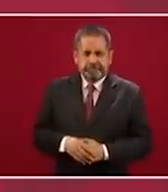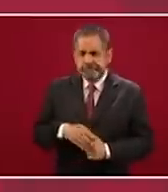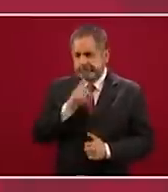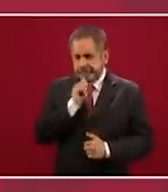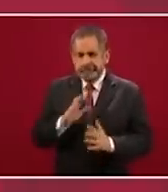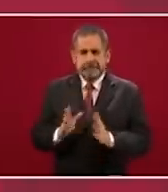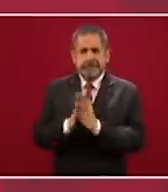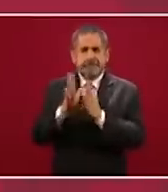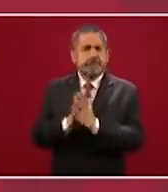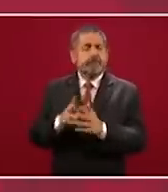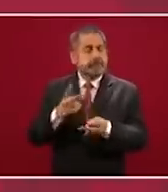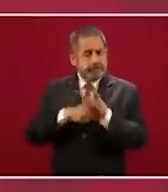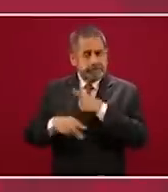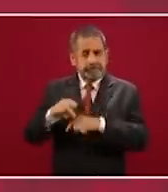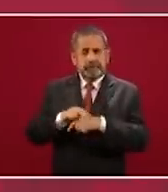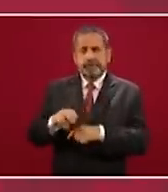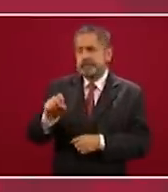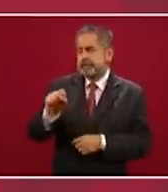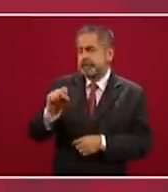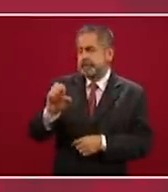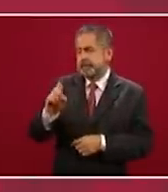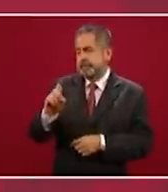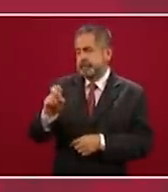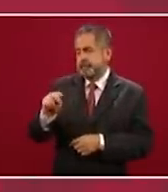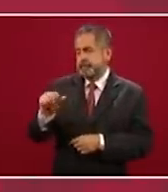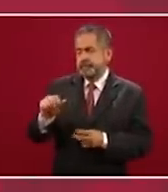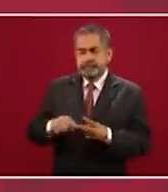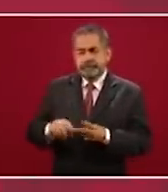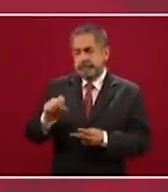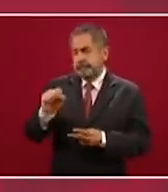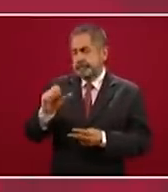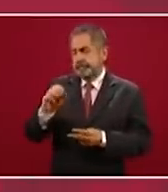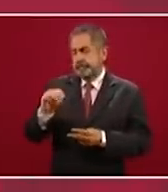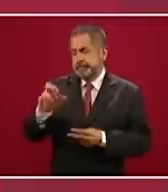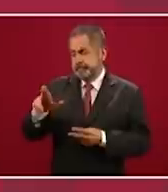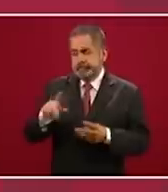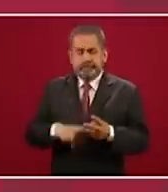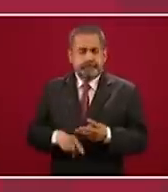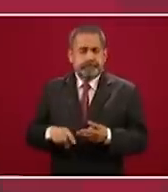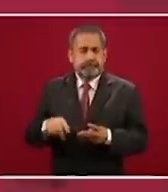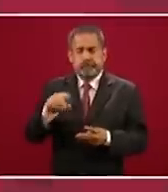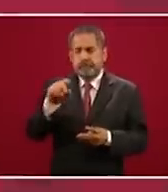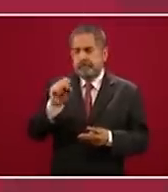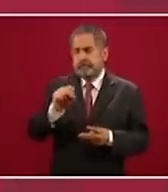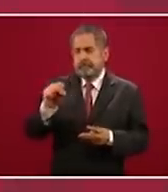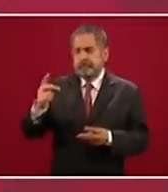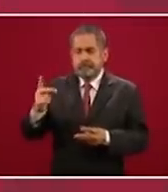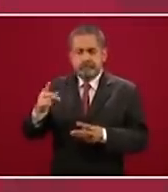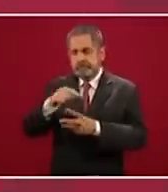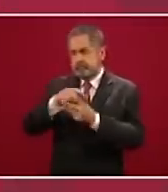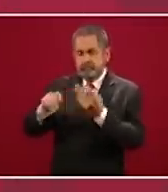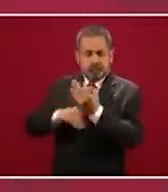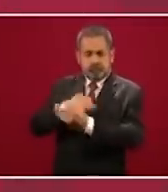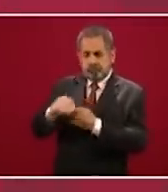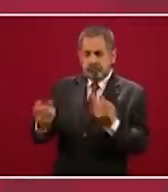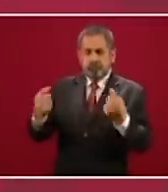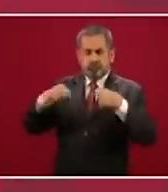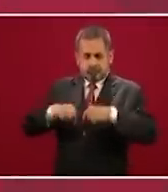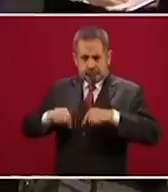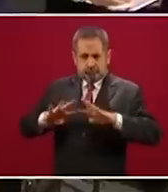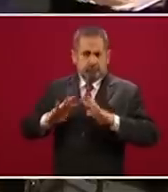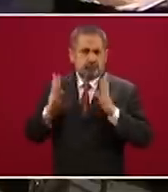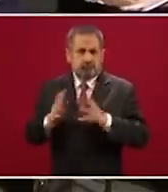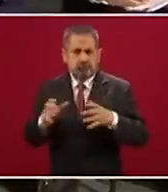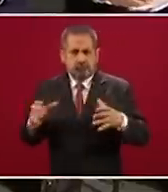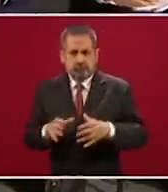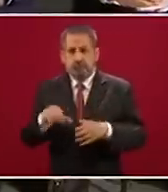participa el secretario de la Defensa, el secretario de Marina, el secretario de Seguridad Pública, todos, es una acción coordinada. Hoy